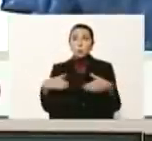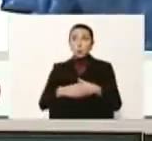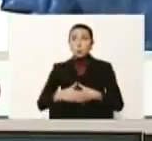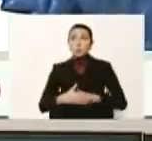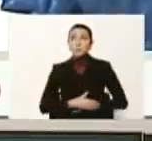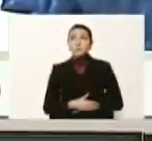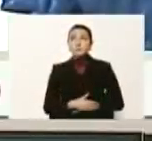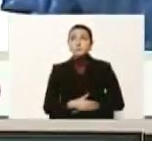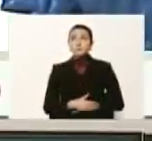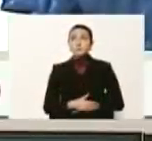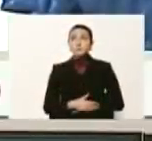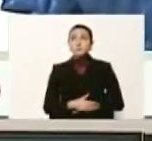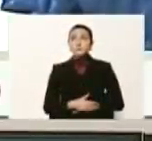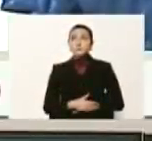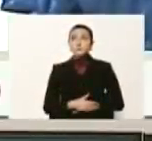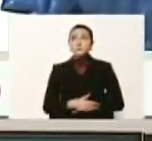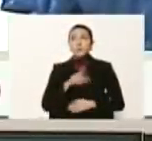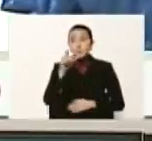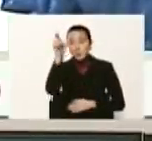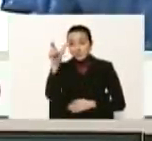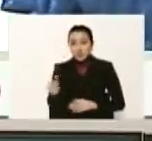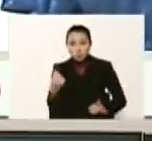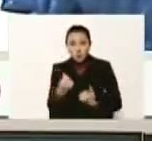vinculación con un activista de Juan Guaidó.